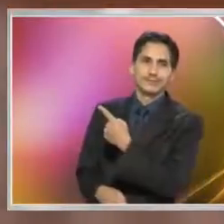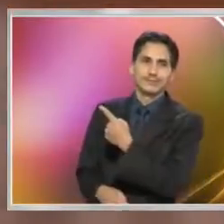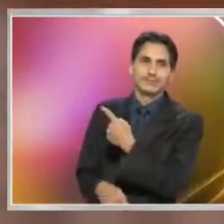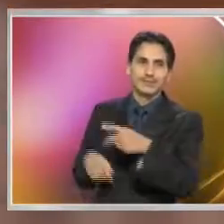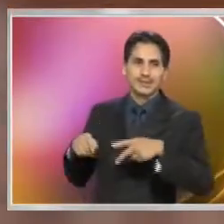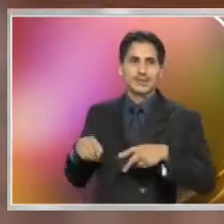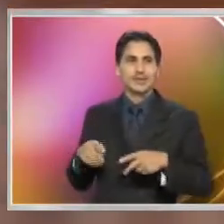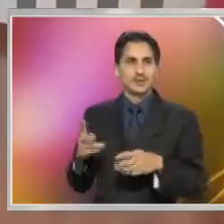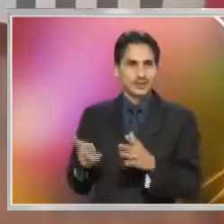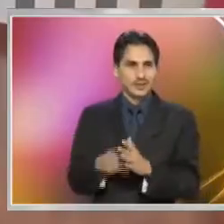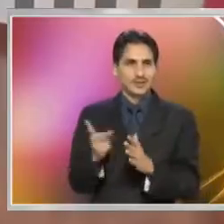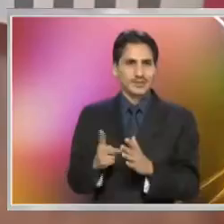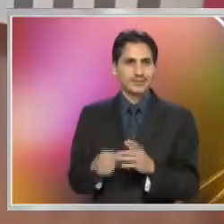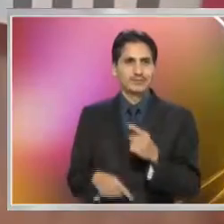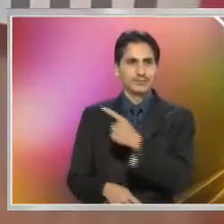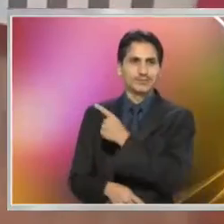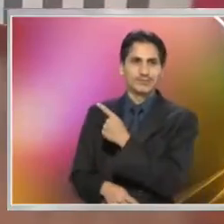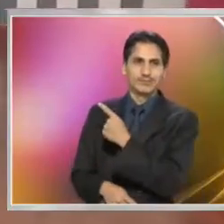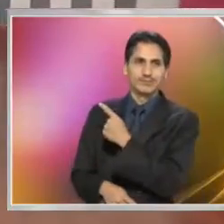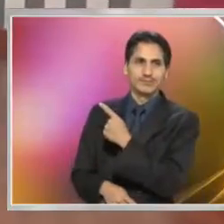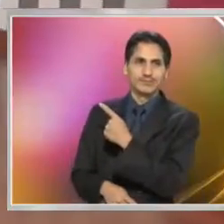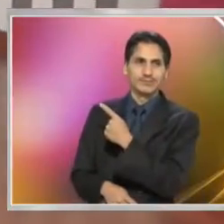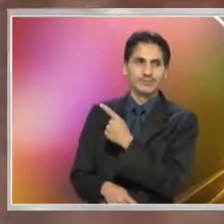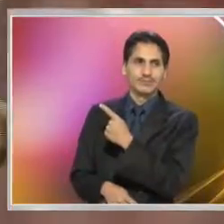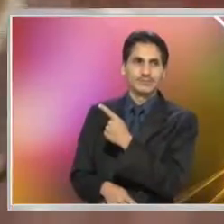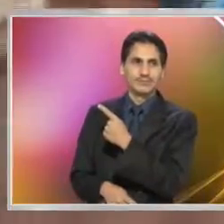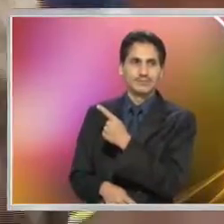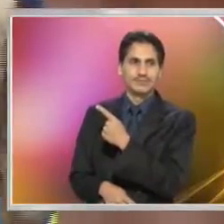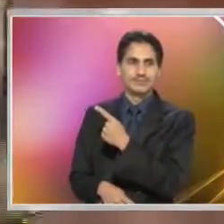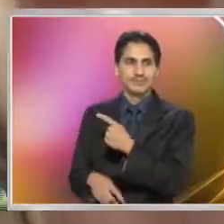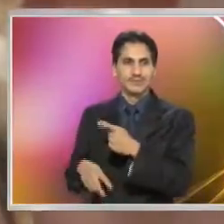lo vieron bien, lo puedo hacer en reversa.